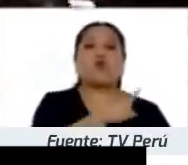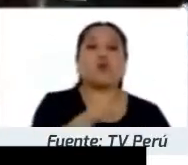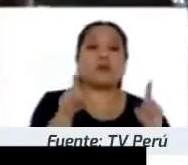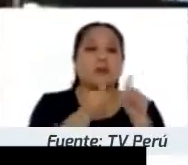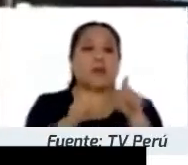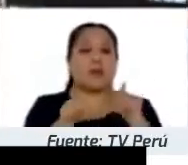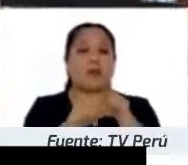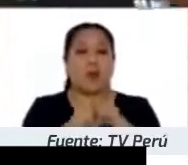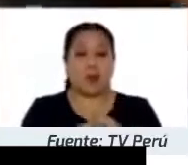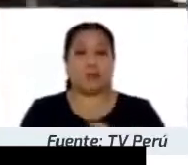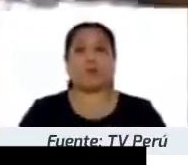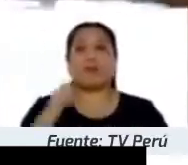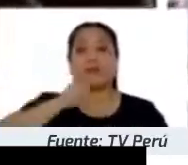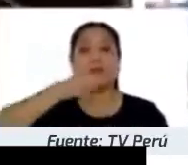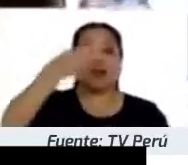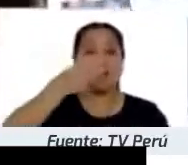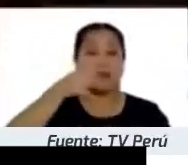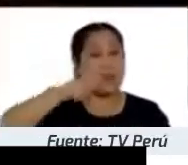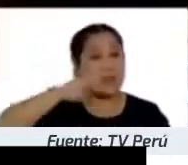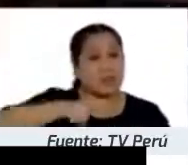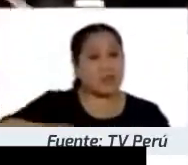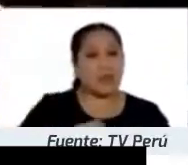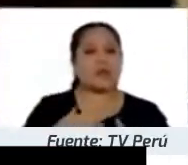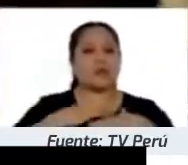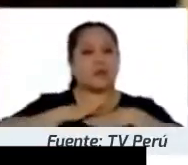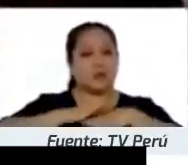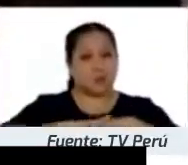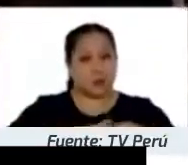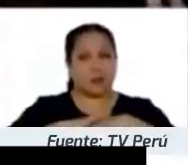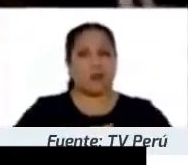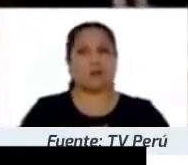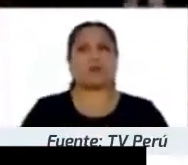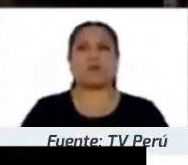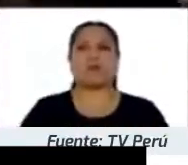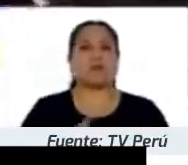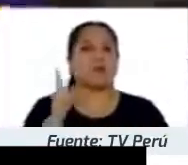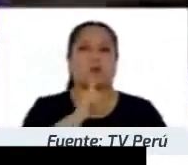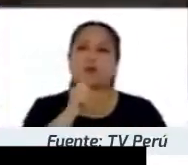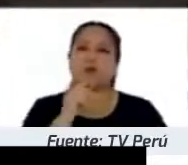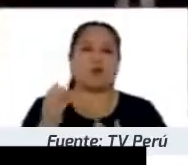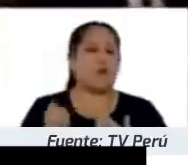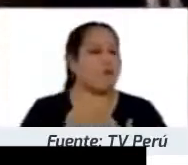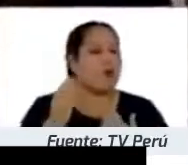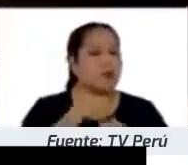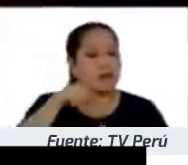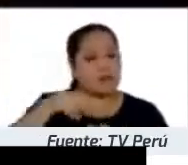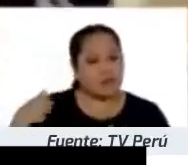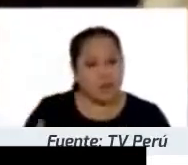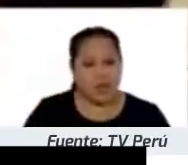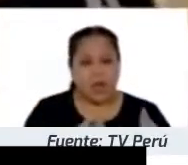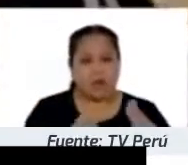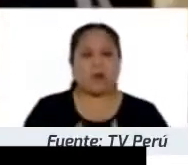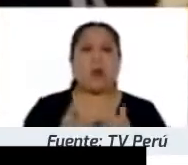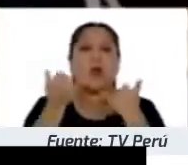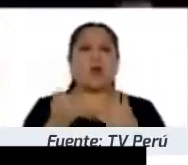también, y es necesario que retomemos nuestro descanso. No ha sido fácil esta ruta,